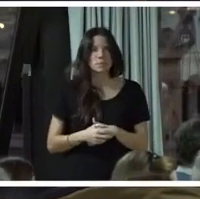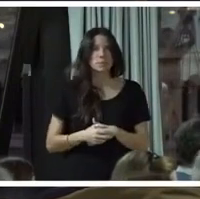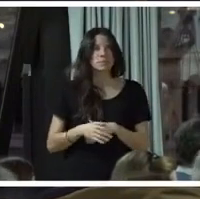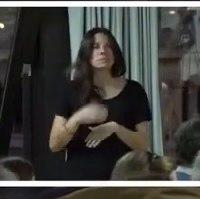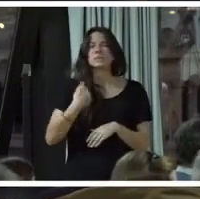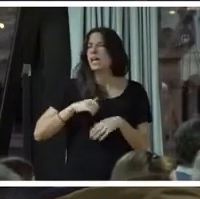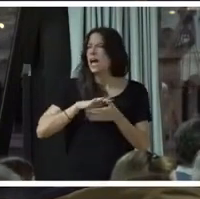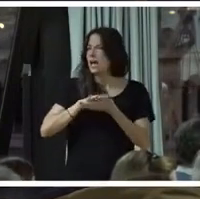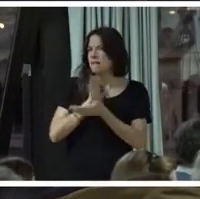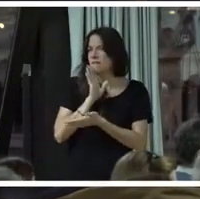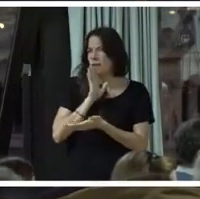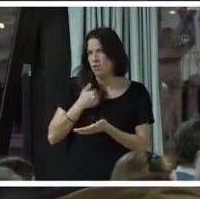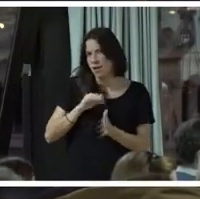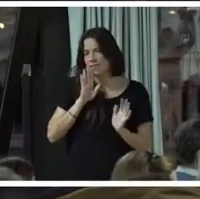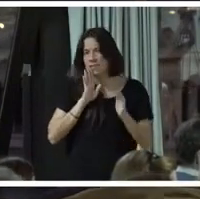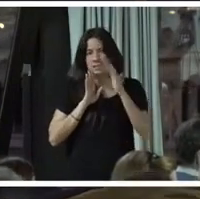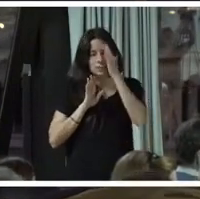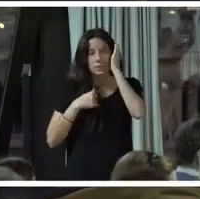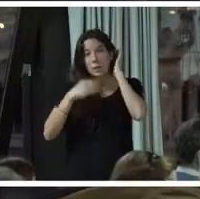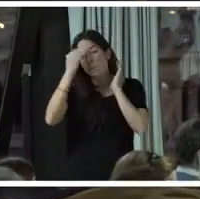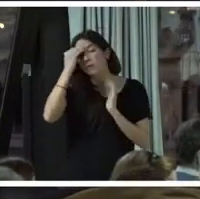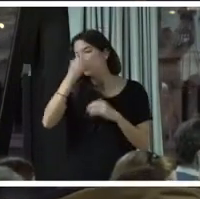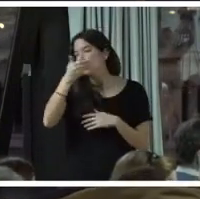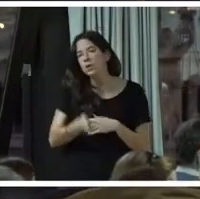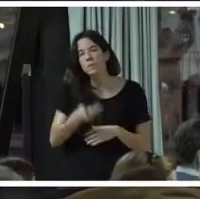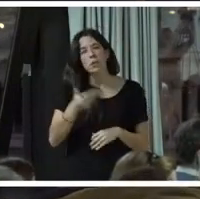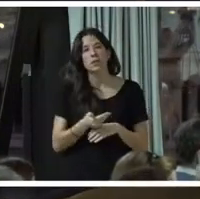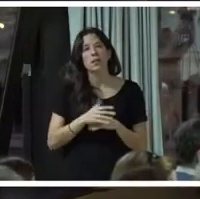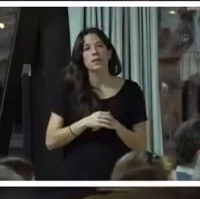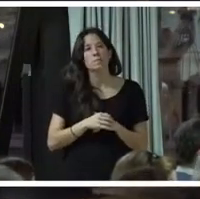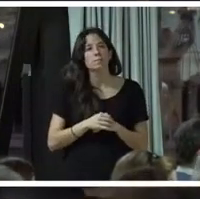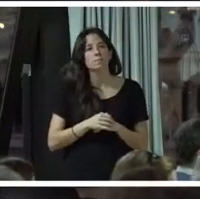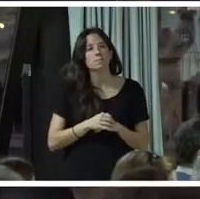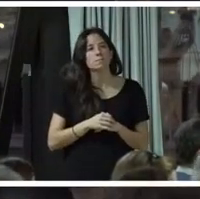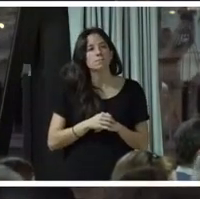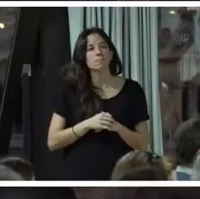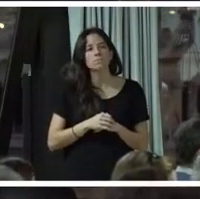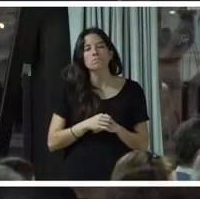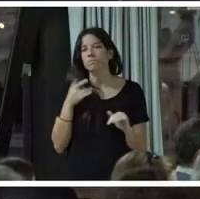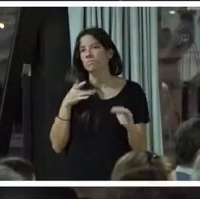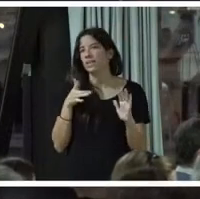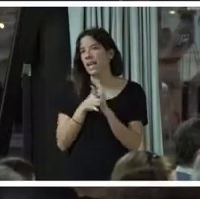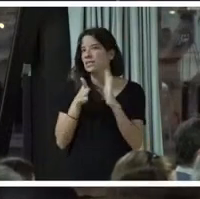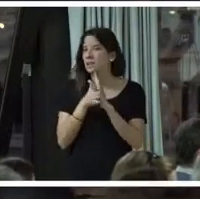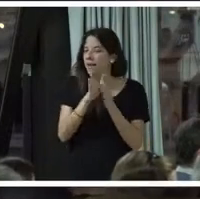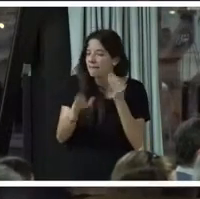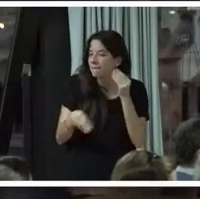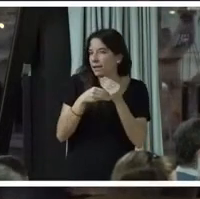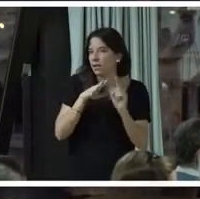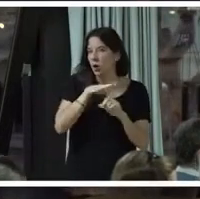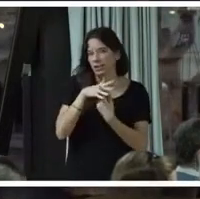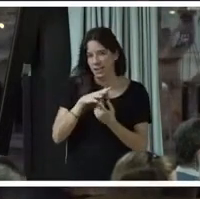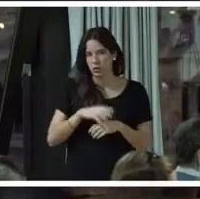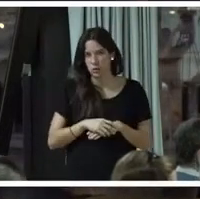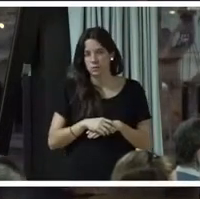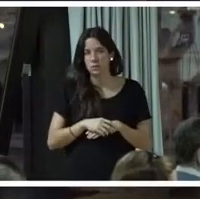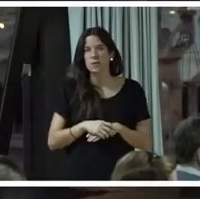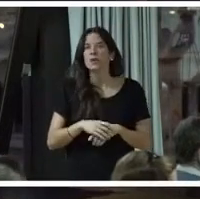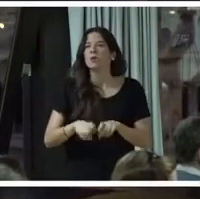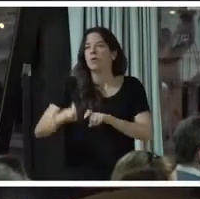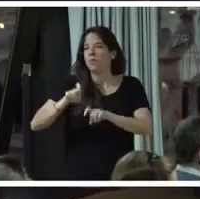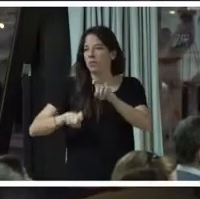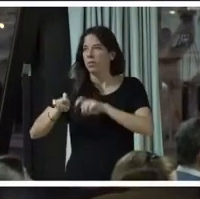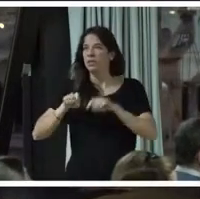Yo creo que es importante dotar a a esta explicación del del contexto no